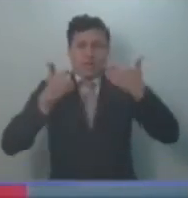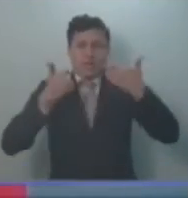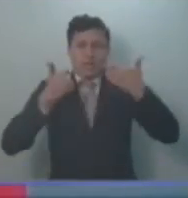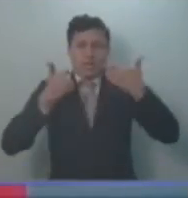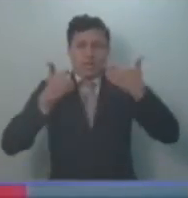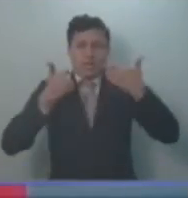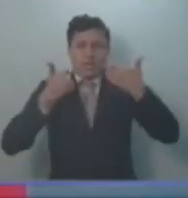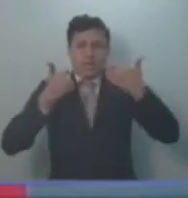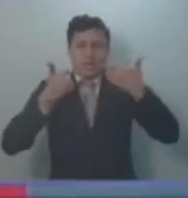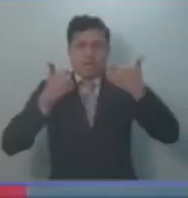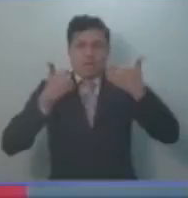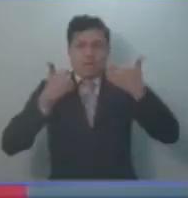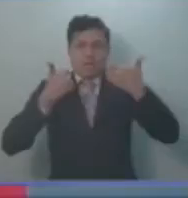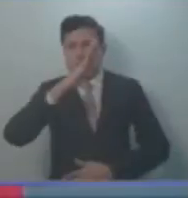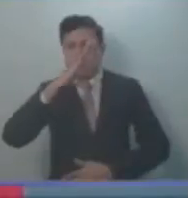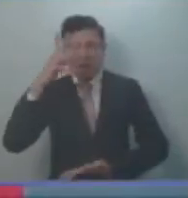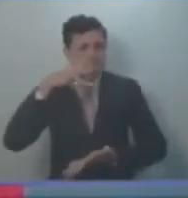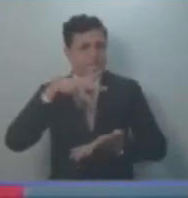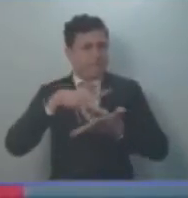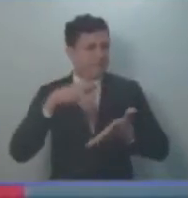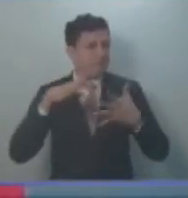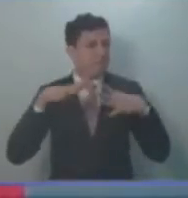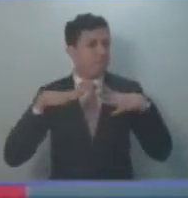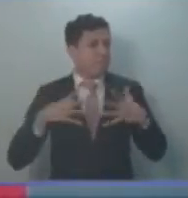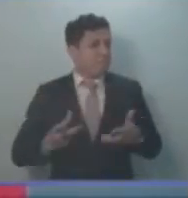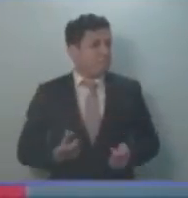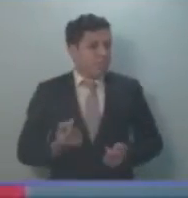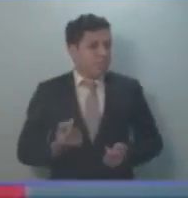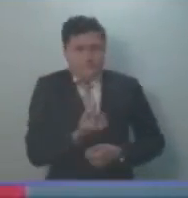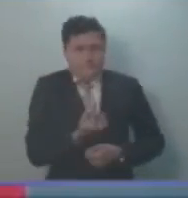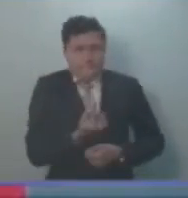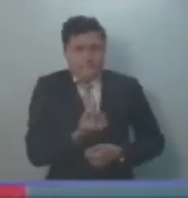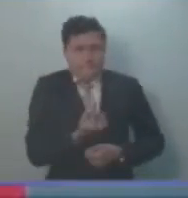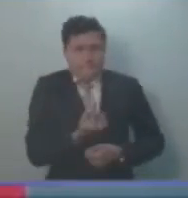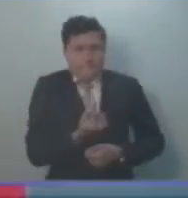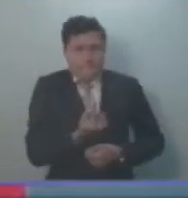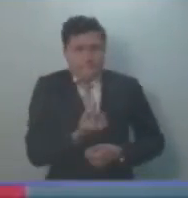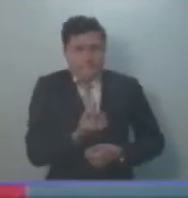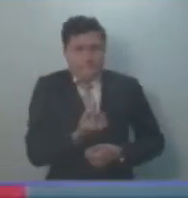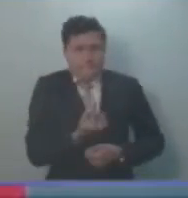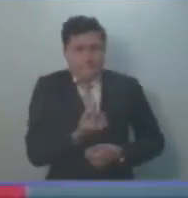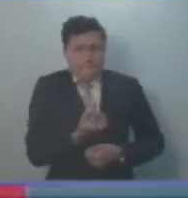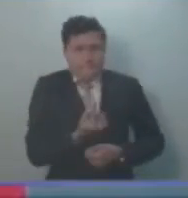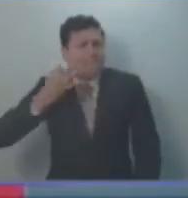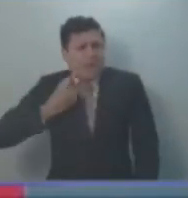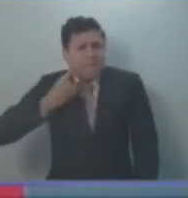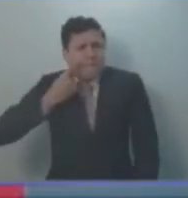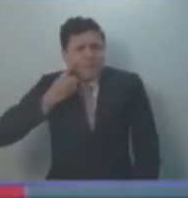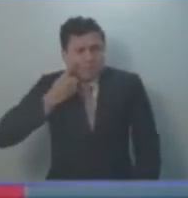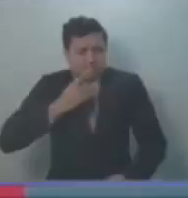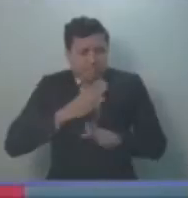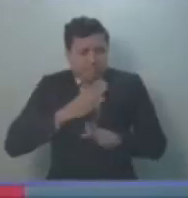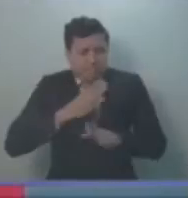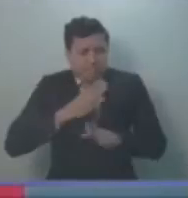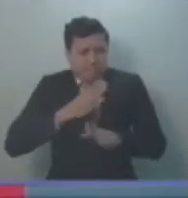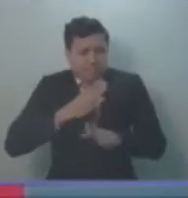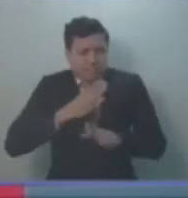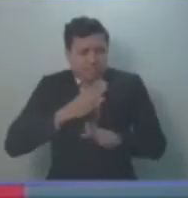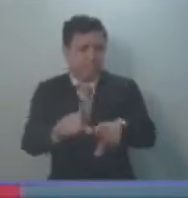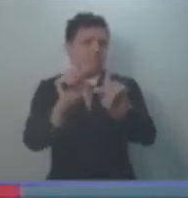bien público. El Estado y las personas están obligados a velar por su conservación